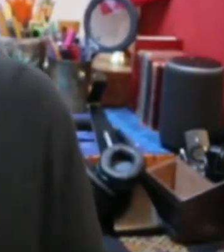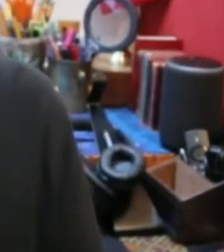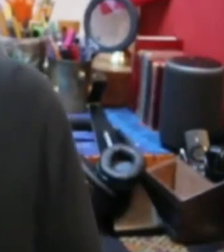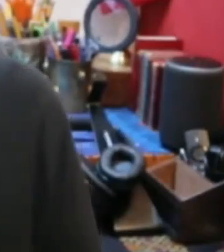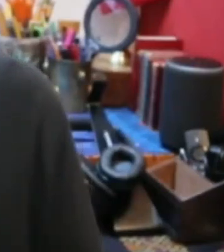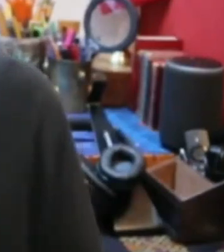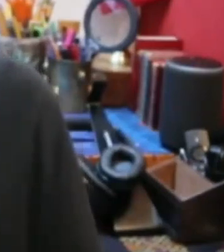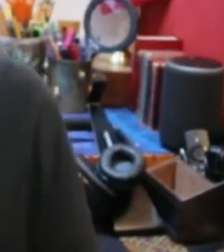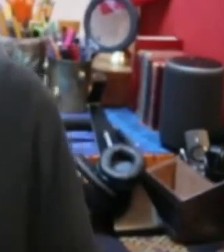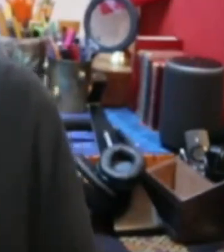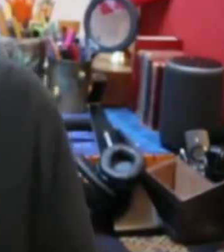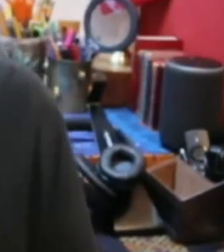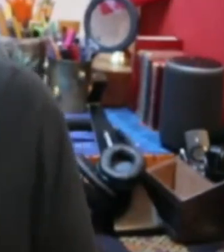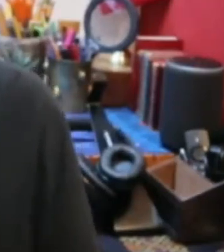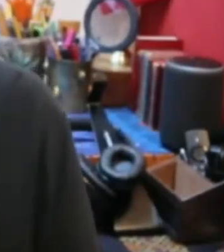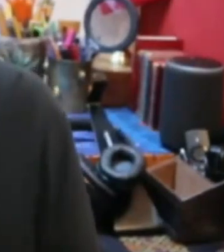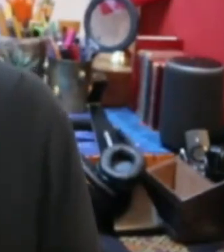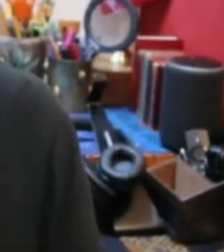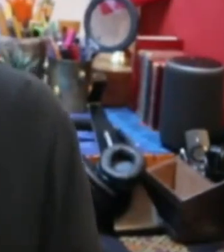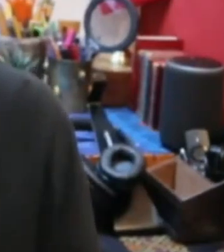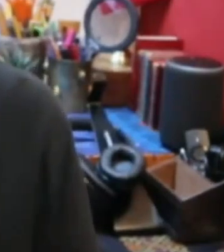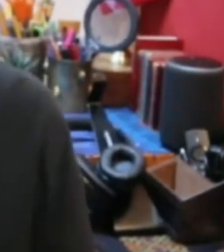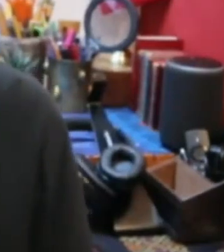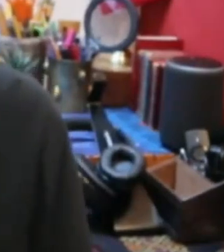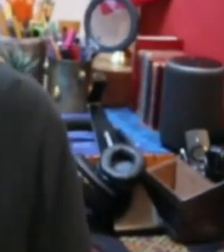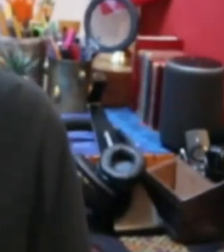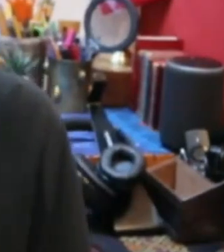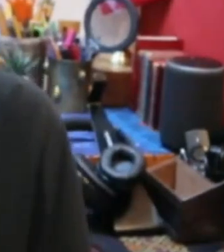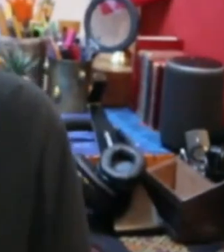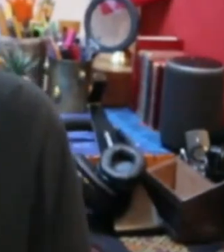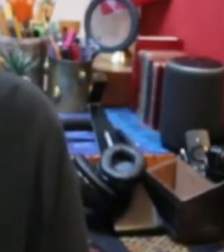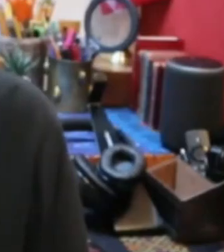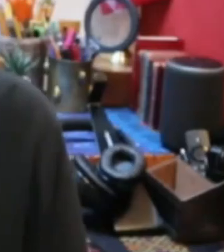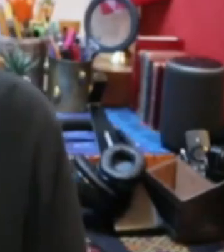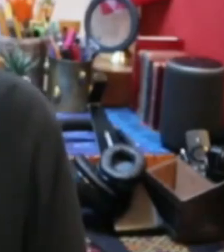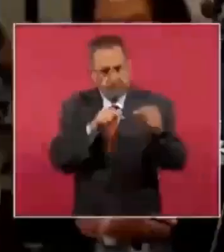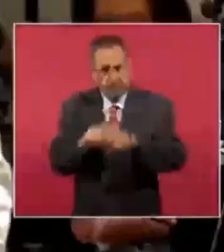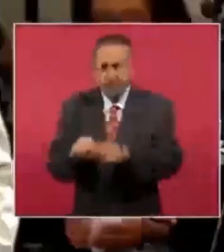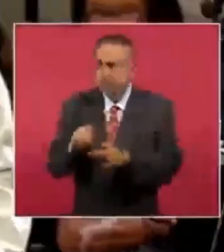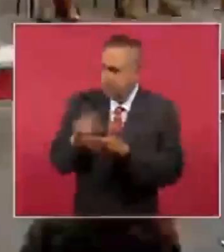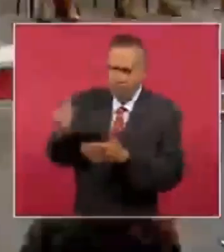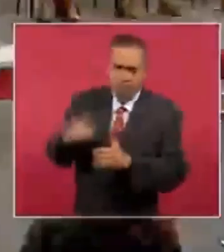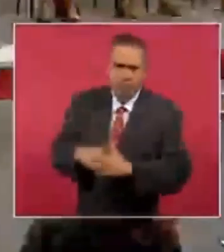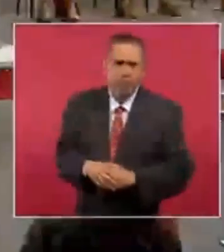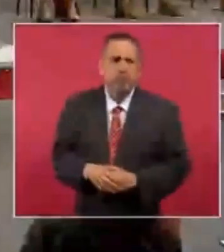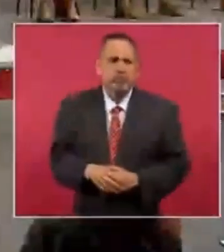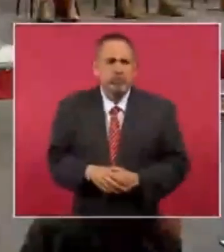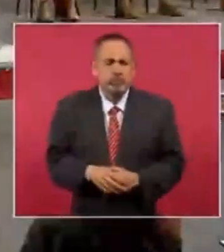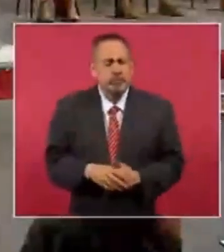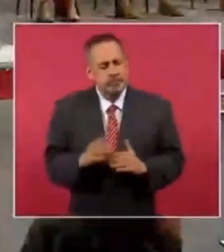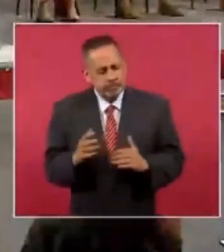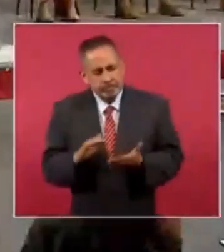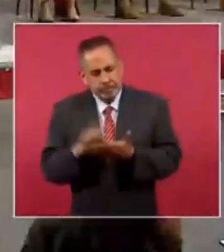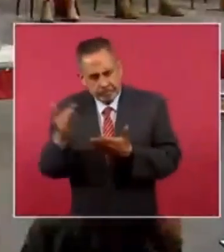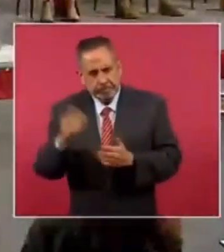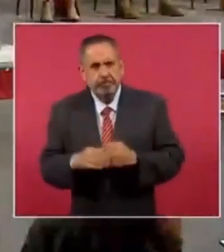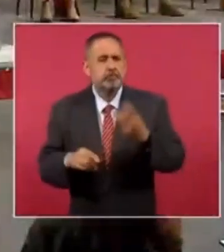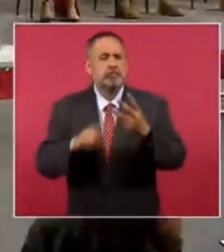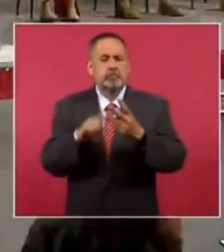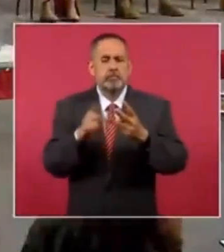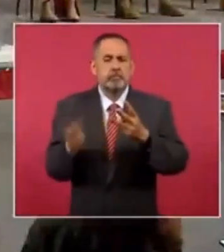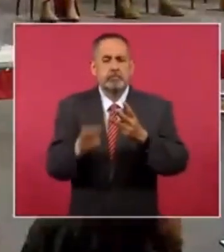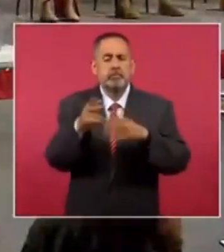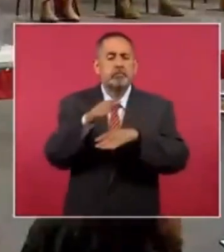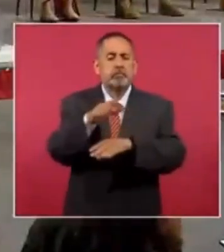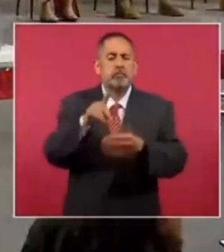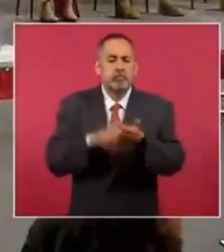cómo se tiene que abordar, el presidente se manifestó de esta manera. Bueno, ahora sí, la pregunta obligada, pues